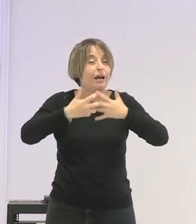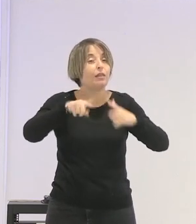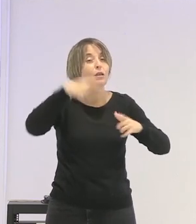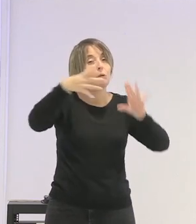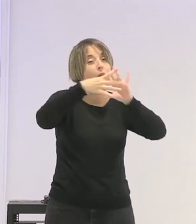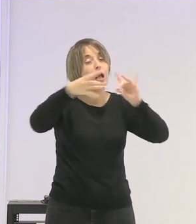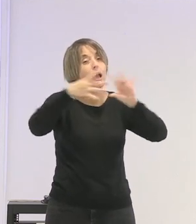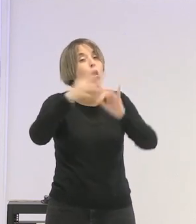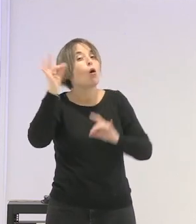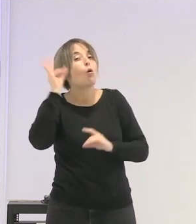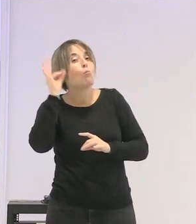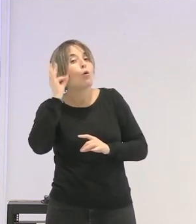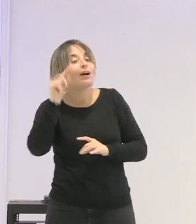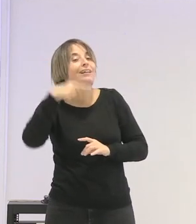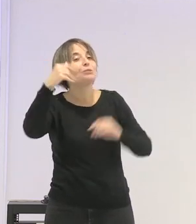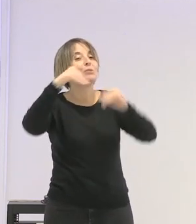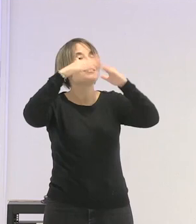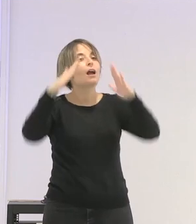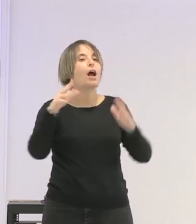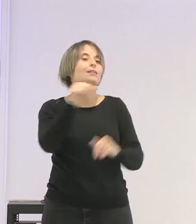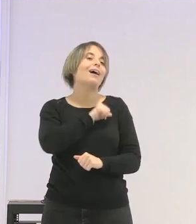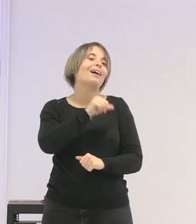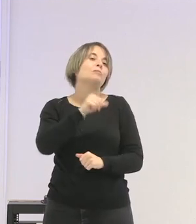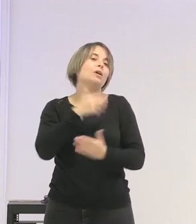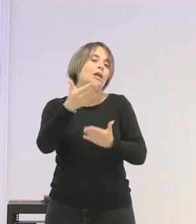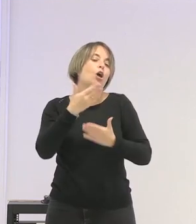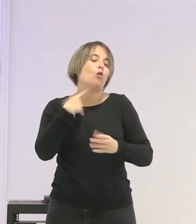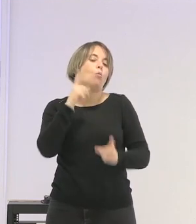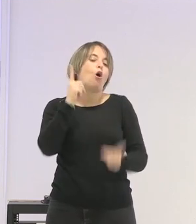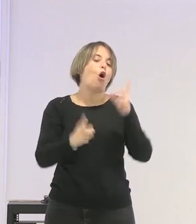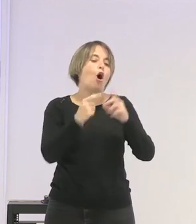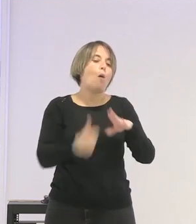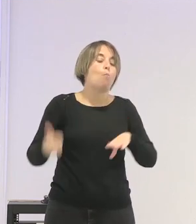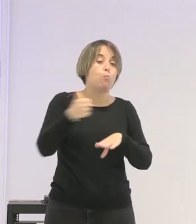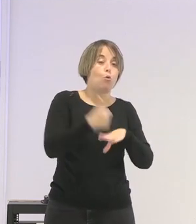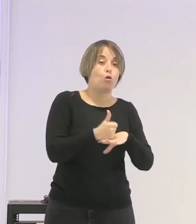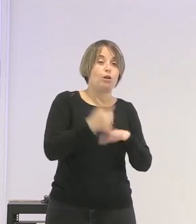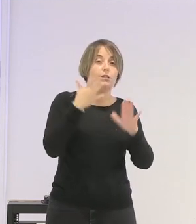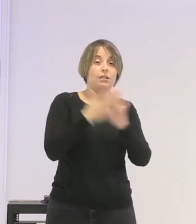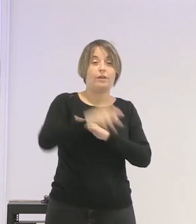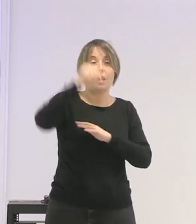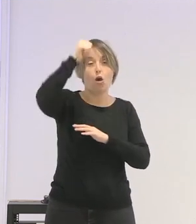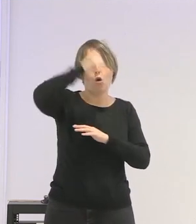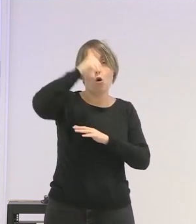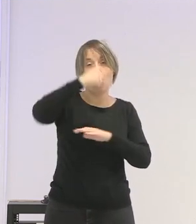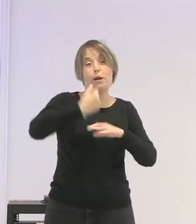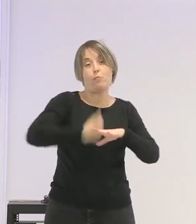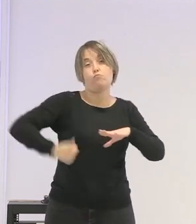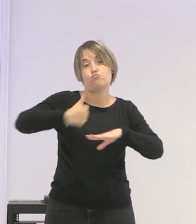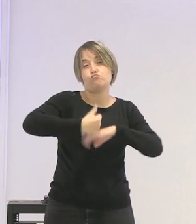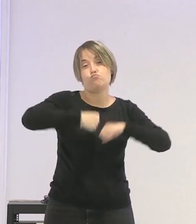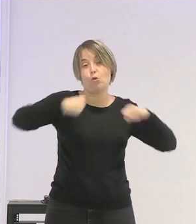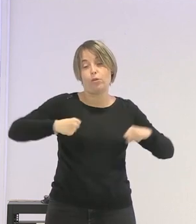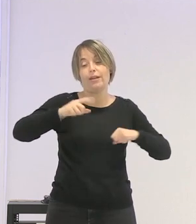con una mujer que te esperaba en el hogar sobre la que tú ejercías poder, ¿no? Entonces, hombres sin poder dentro de la fábrica son hombres con poder